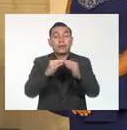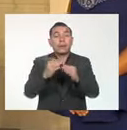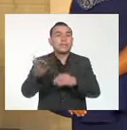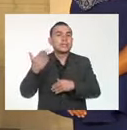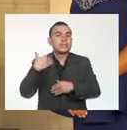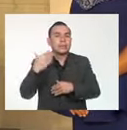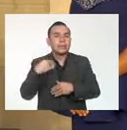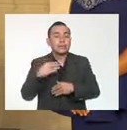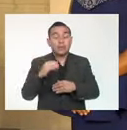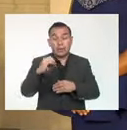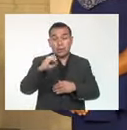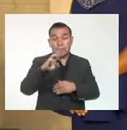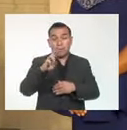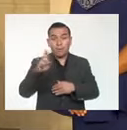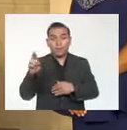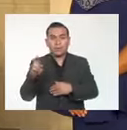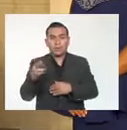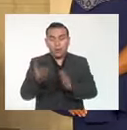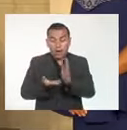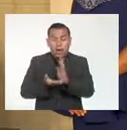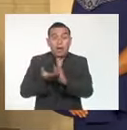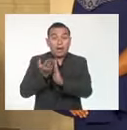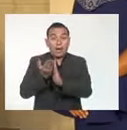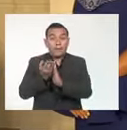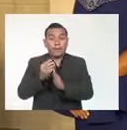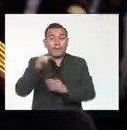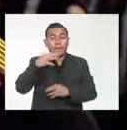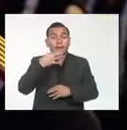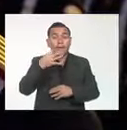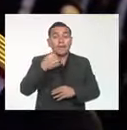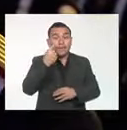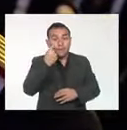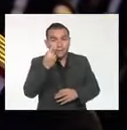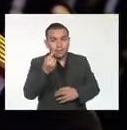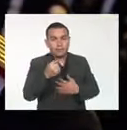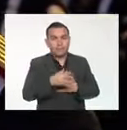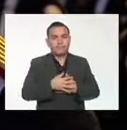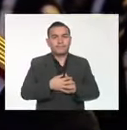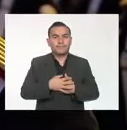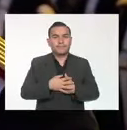Obras en Oriente, que antes no se veían y ahora sí se ven.